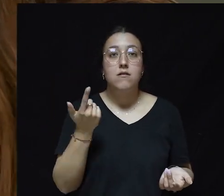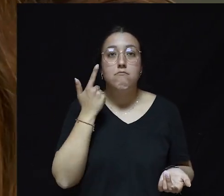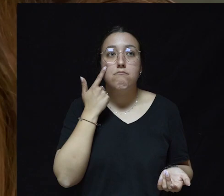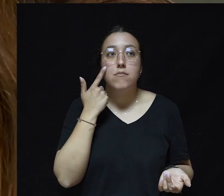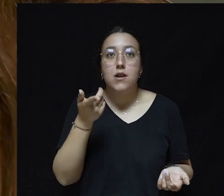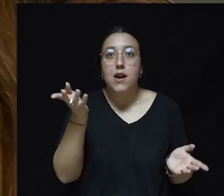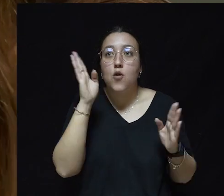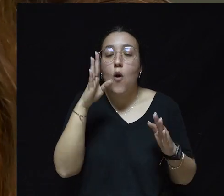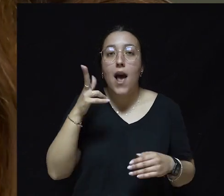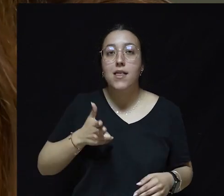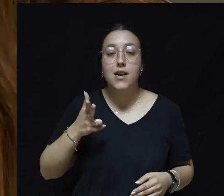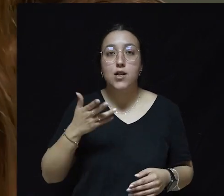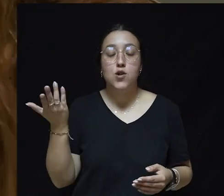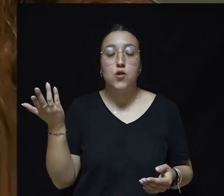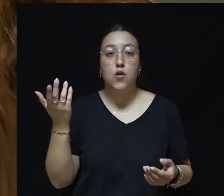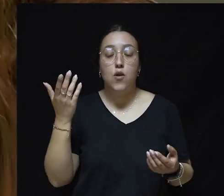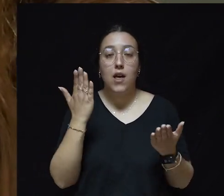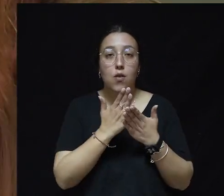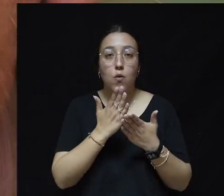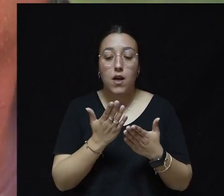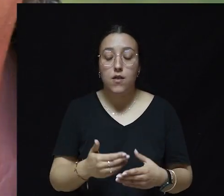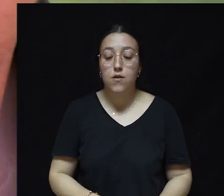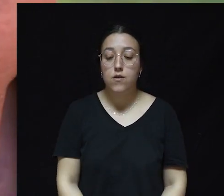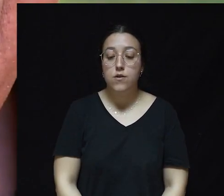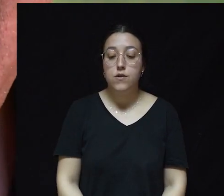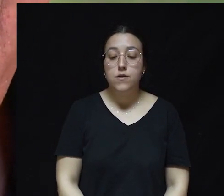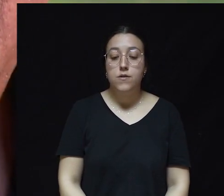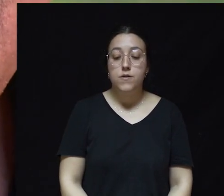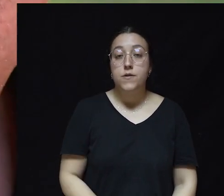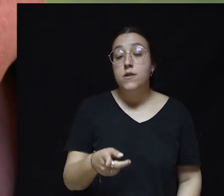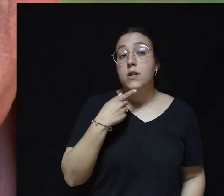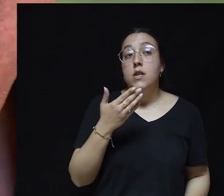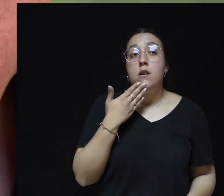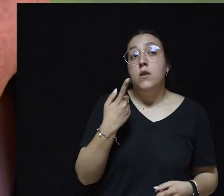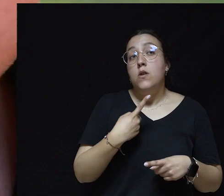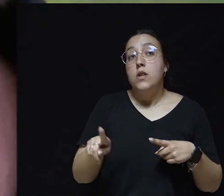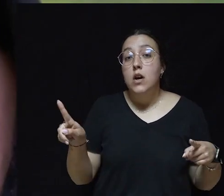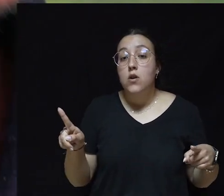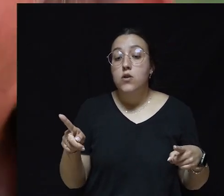hablar de que se ha vulnerado su derecho a una educación de calidad. Otra cosa es